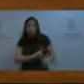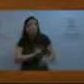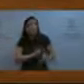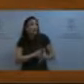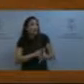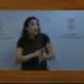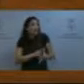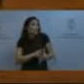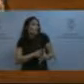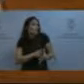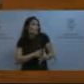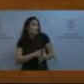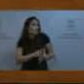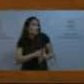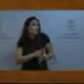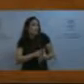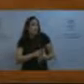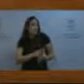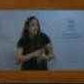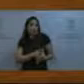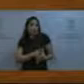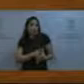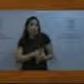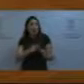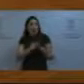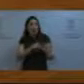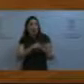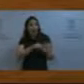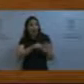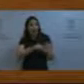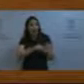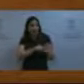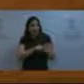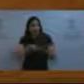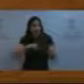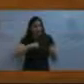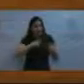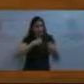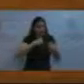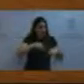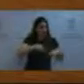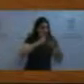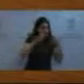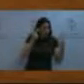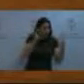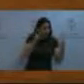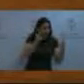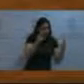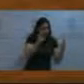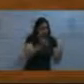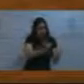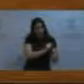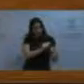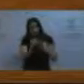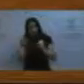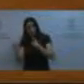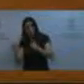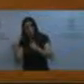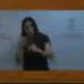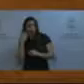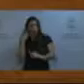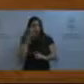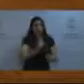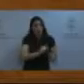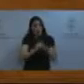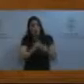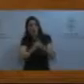sobre los desvíos de plazas de residencias públicas en este caso, como es de Sotillo, al Montepío. No nos